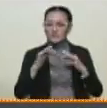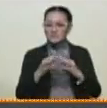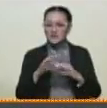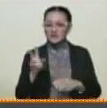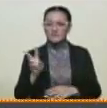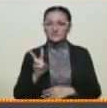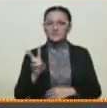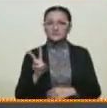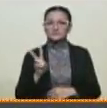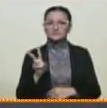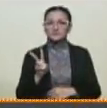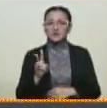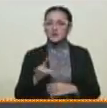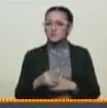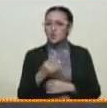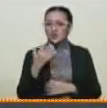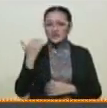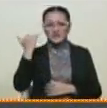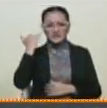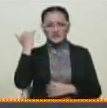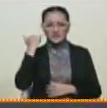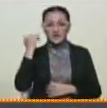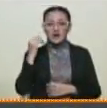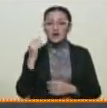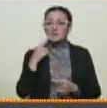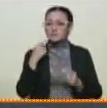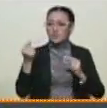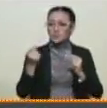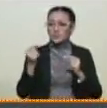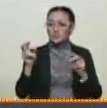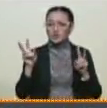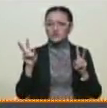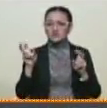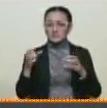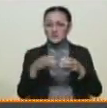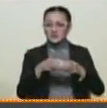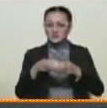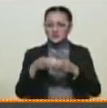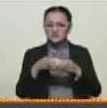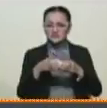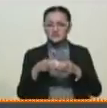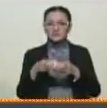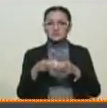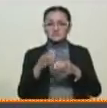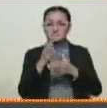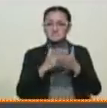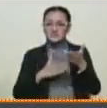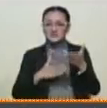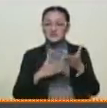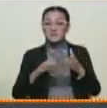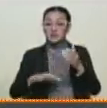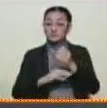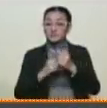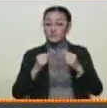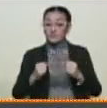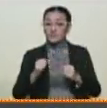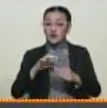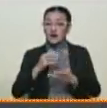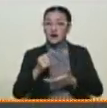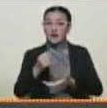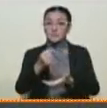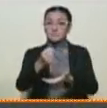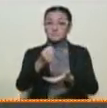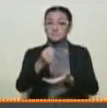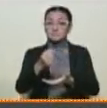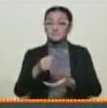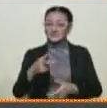venezolanas, y han surgido ideas que se van a conversar en el marco de la comisión mixta para fortalecer los CLAP. Es muy importante para nosotros,